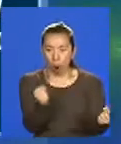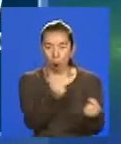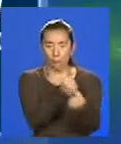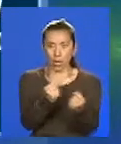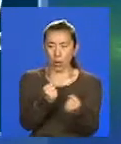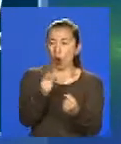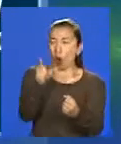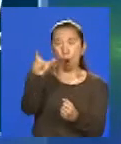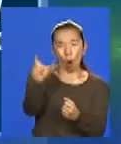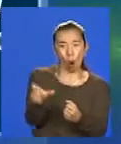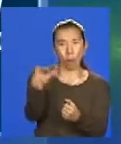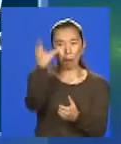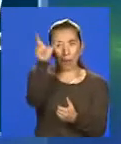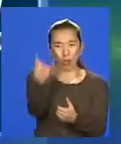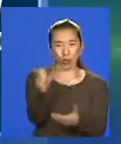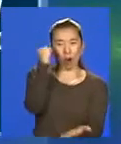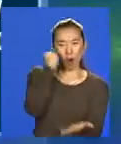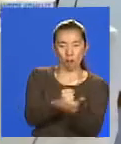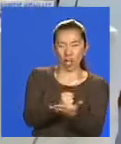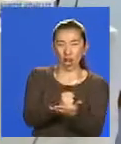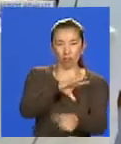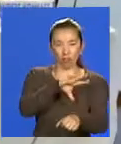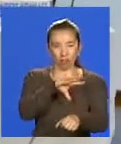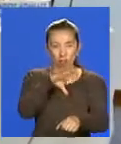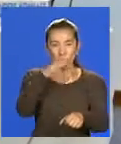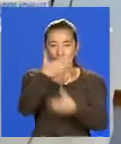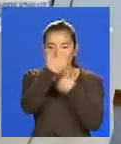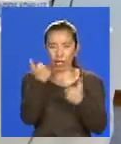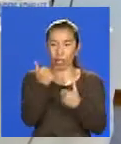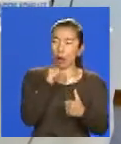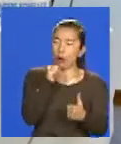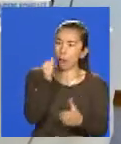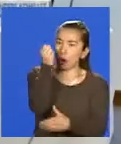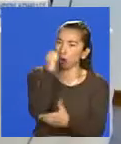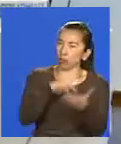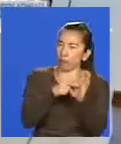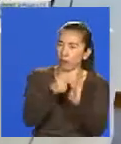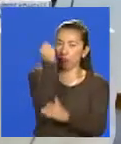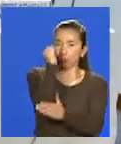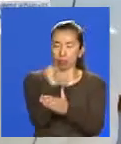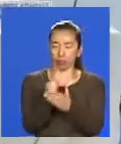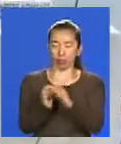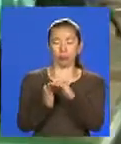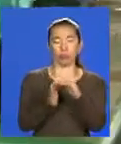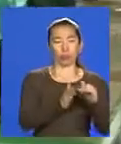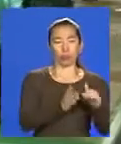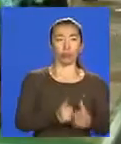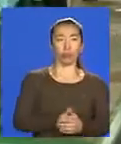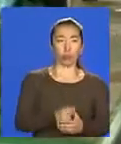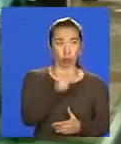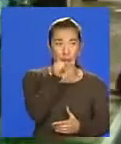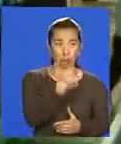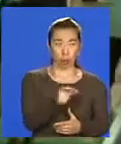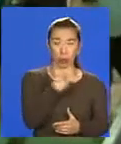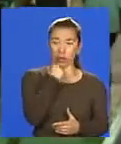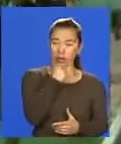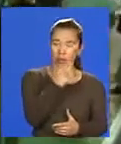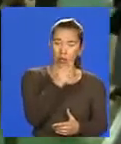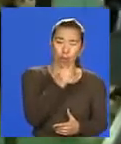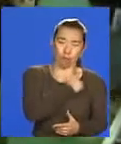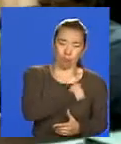reclutamiento, la esperanza está por el suelo. Además, el coordinador humanitario para Naciones Unidas en Colombia instó a las partes a